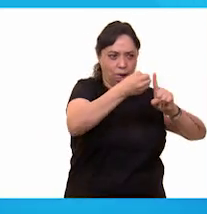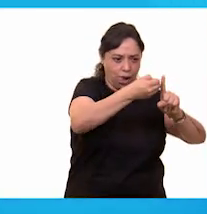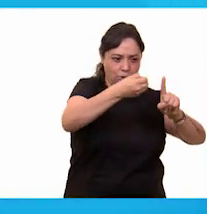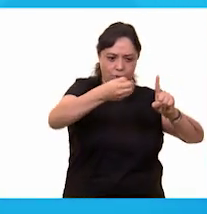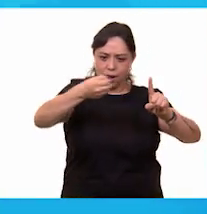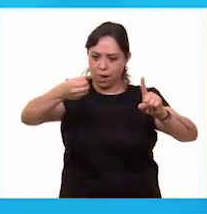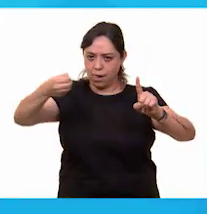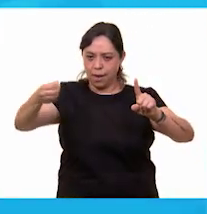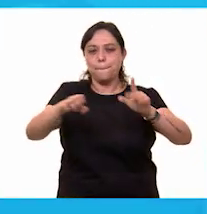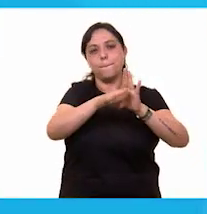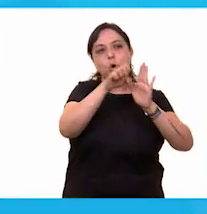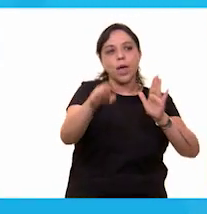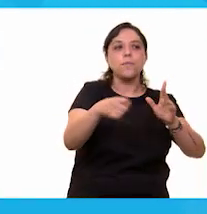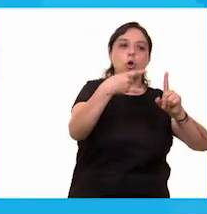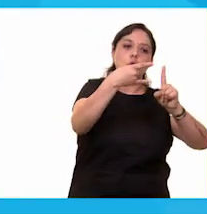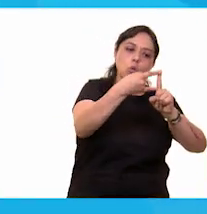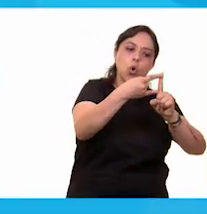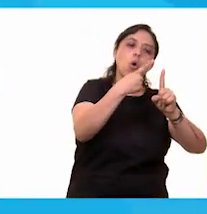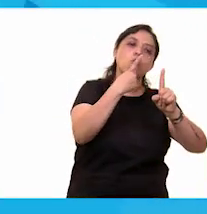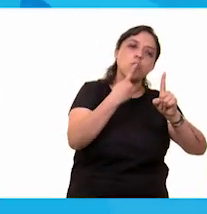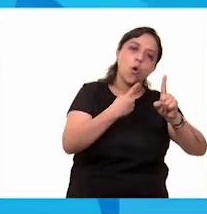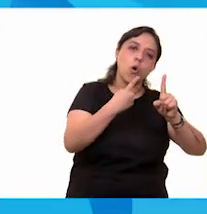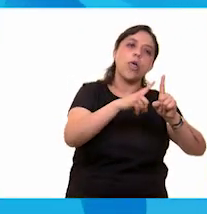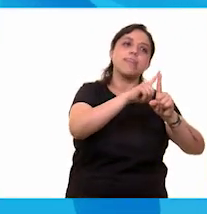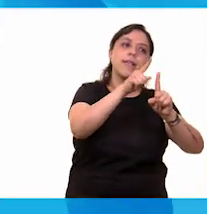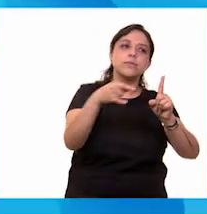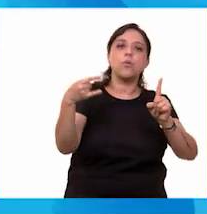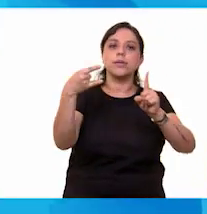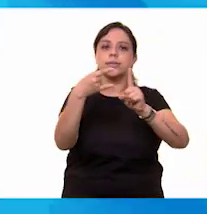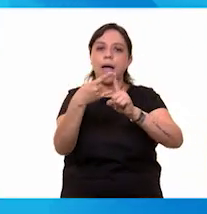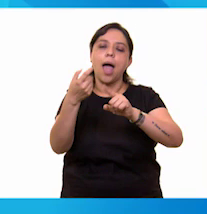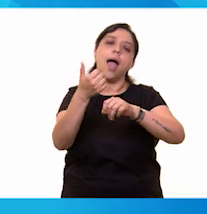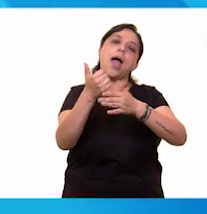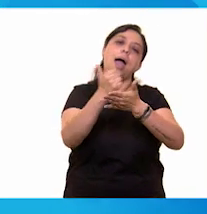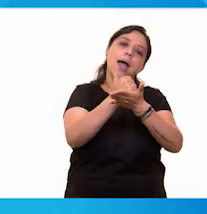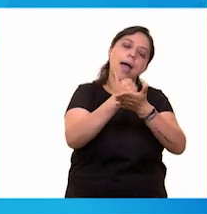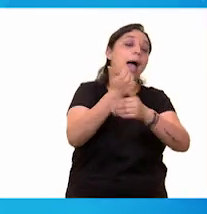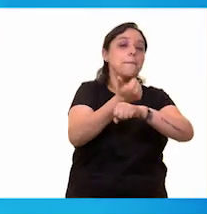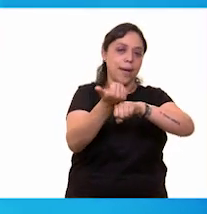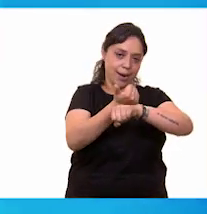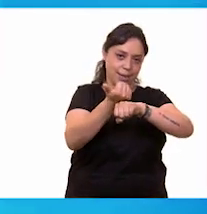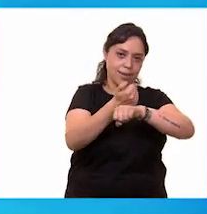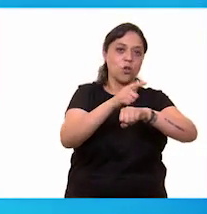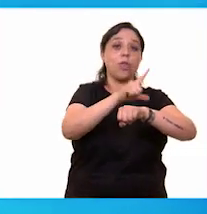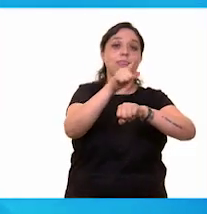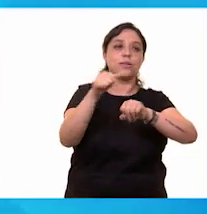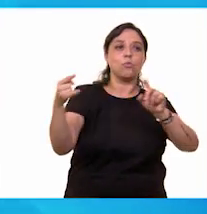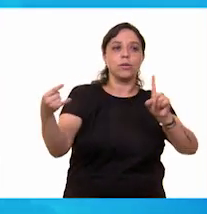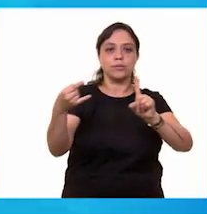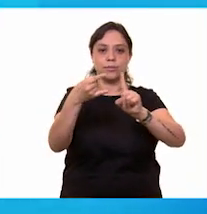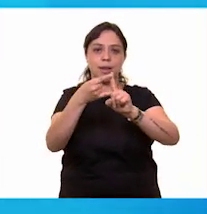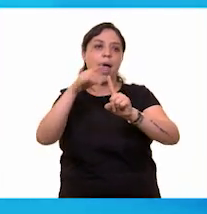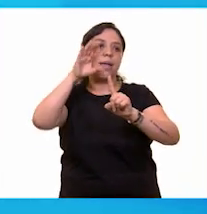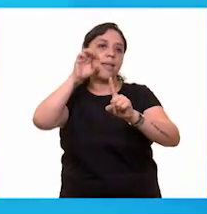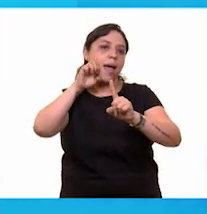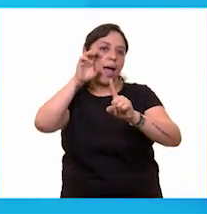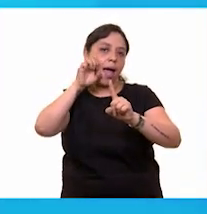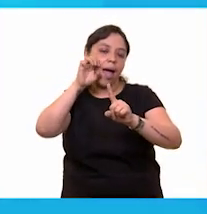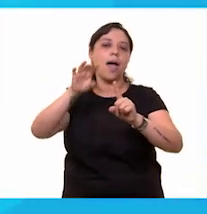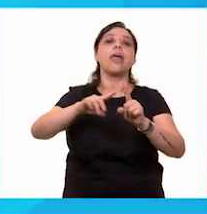primero un cuadrado rojo, luego un cuadrado amarillo, luego nuevamente un cuadrado